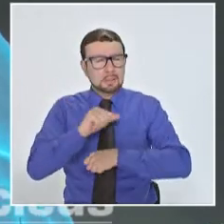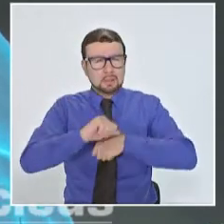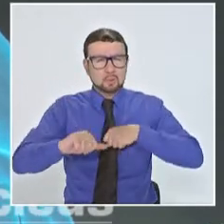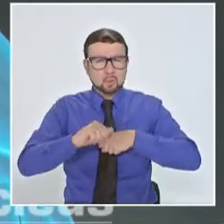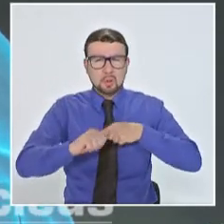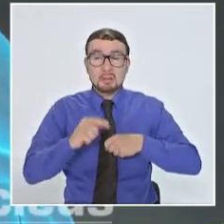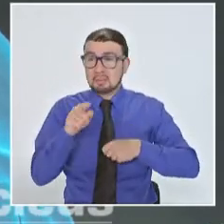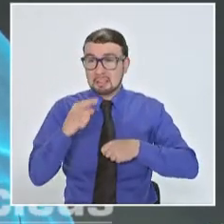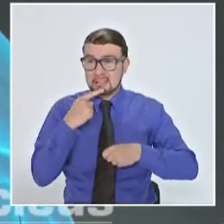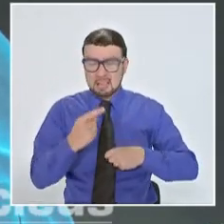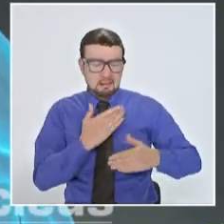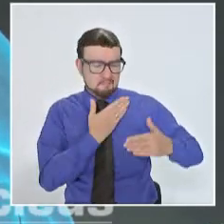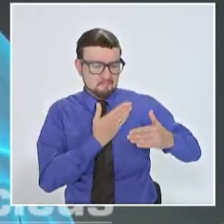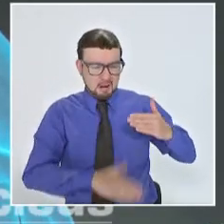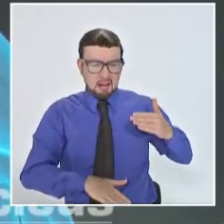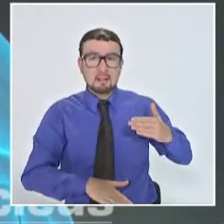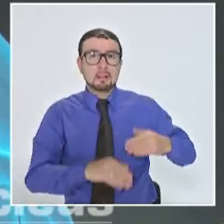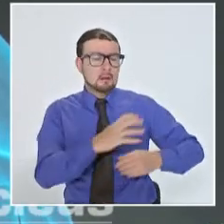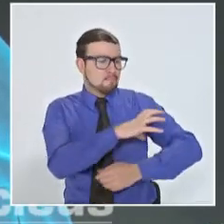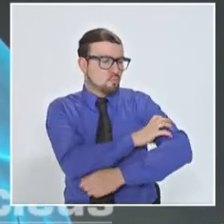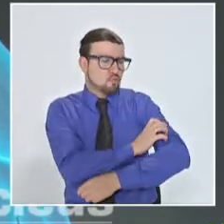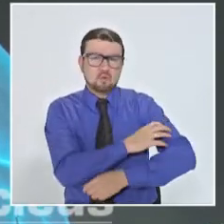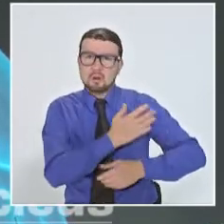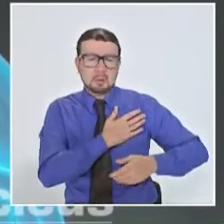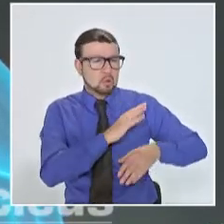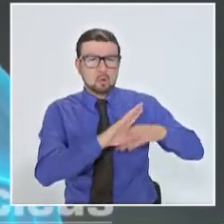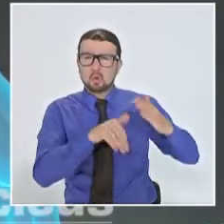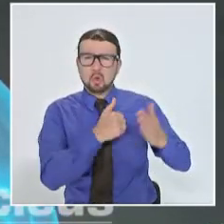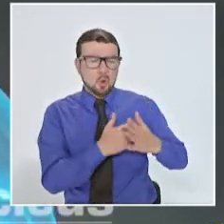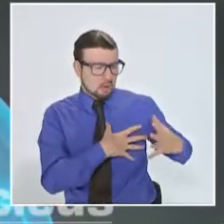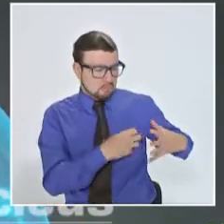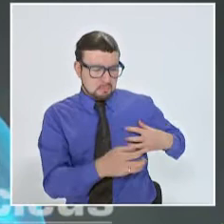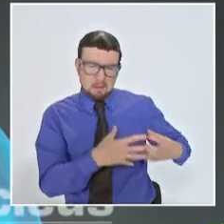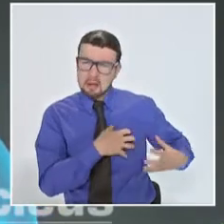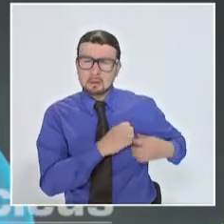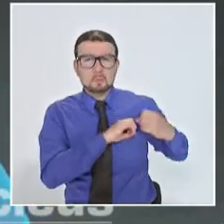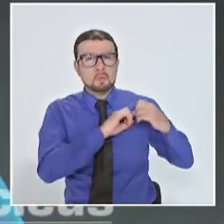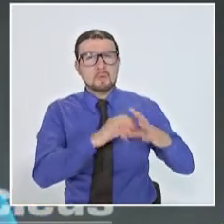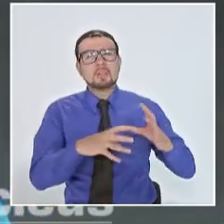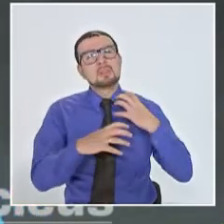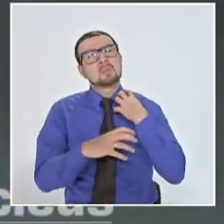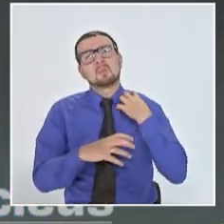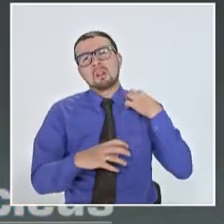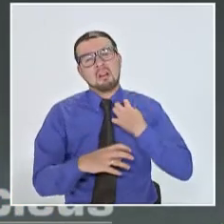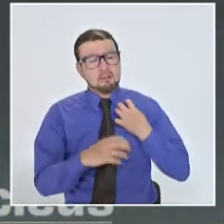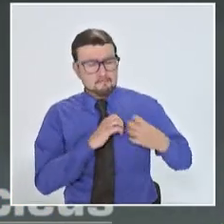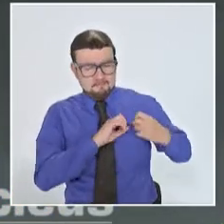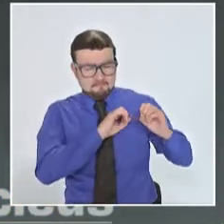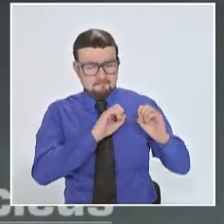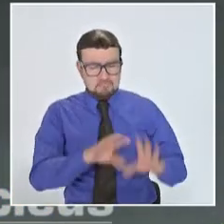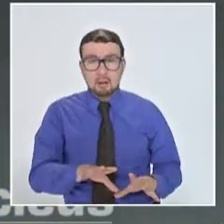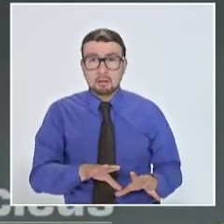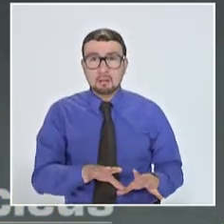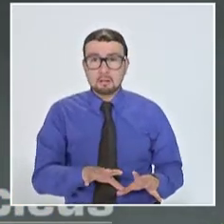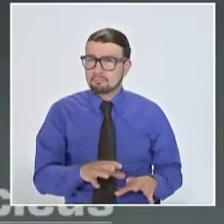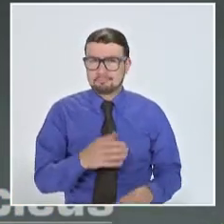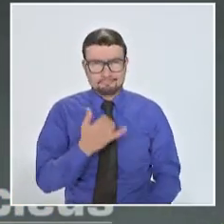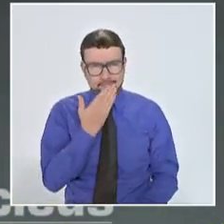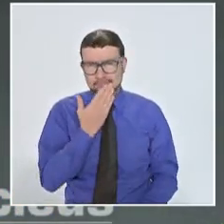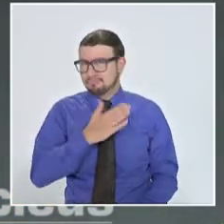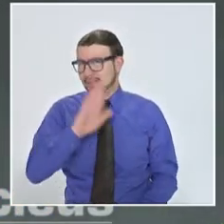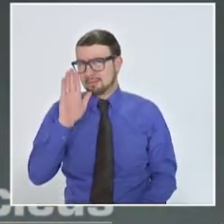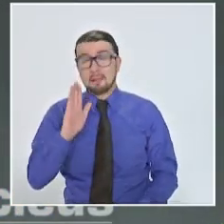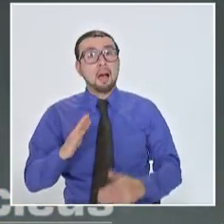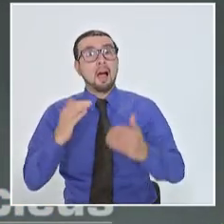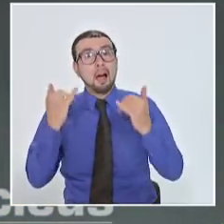la glándula mamaria, el músculo pectoral, todos los ganglios axilares, inclusive clavícula y ganglios cervicales, ya pasó. Hoy